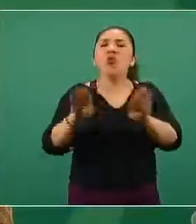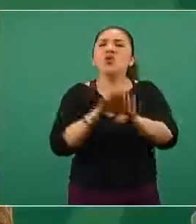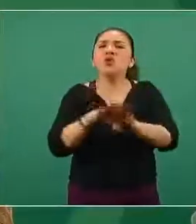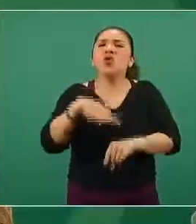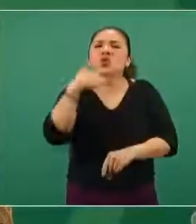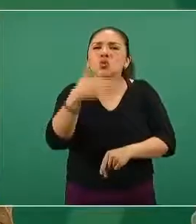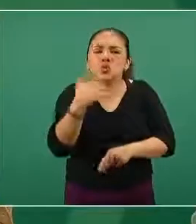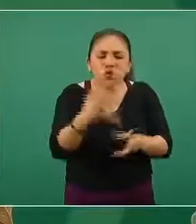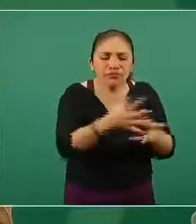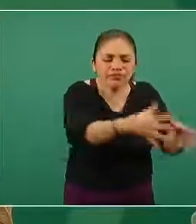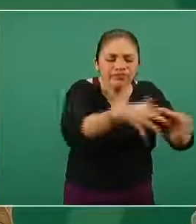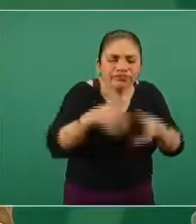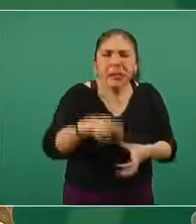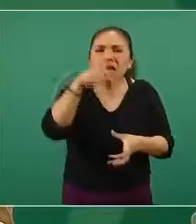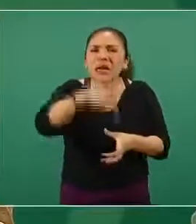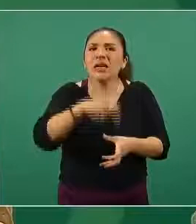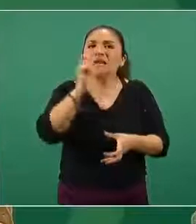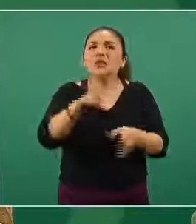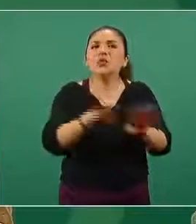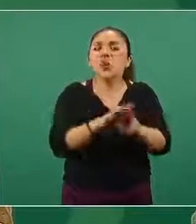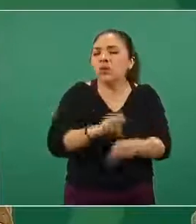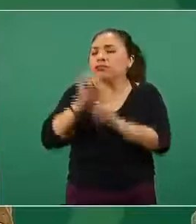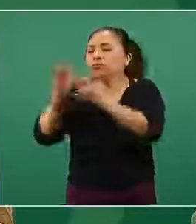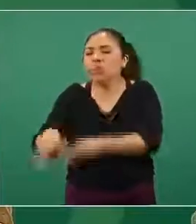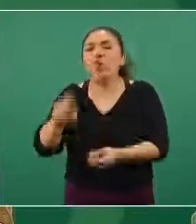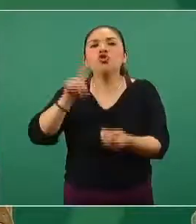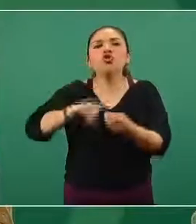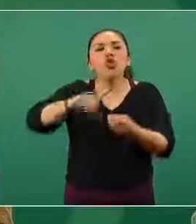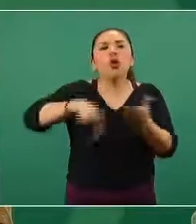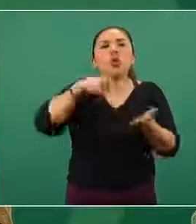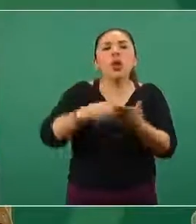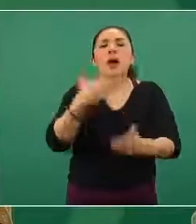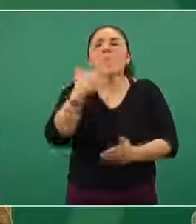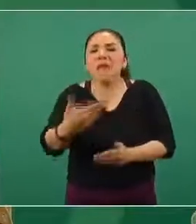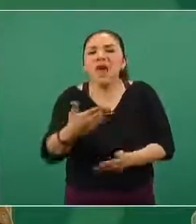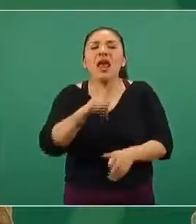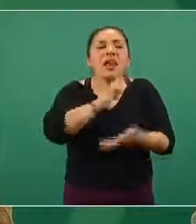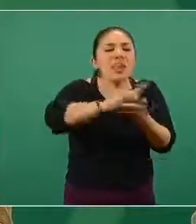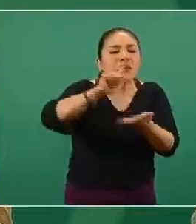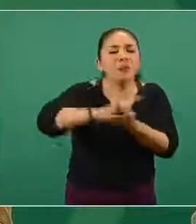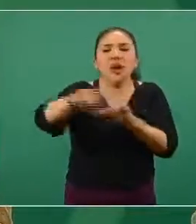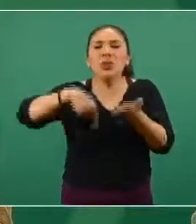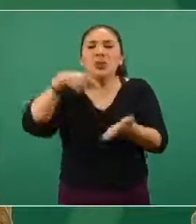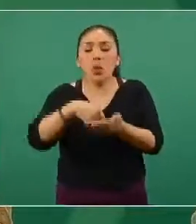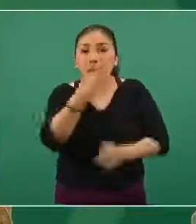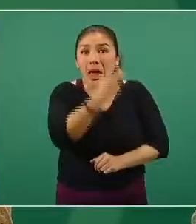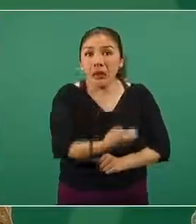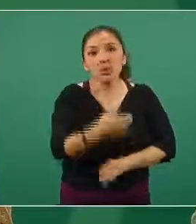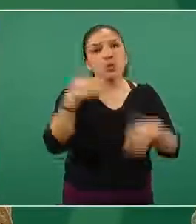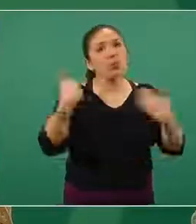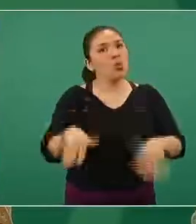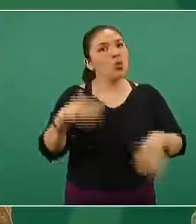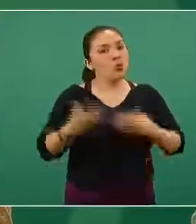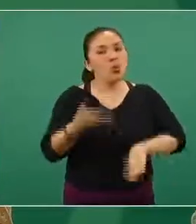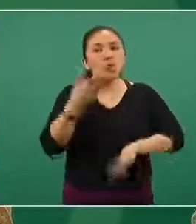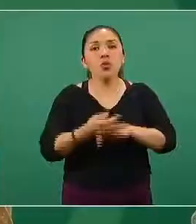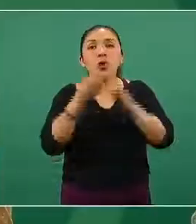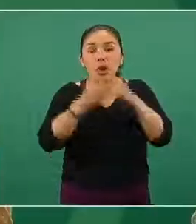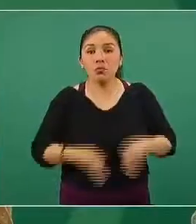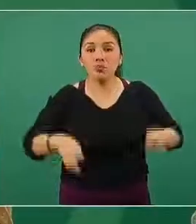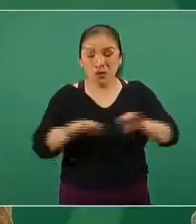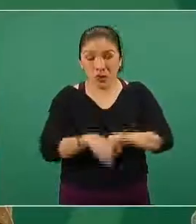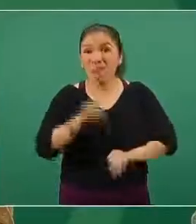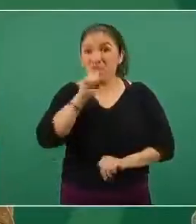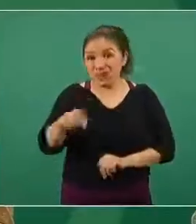desechos, para el manejo de cómo se tienen que hacer las limpiezas de las áreas, es sumamente importante.